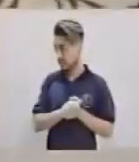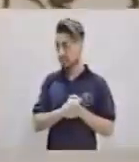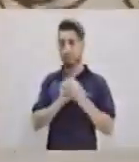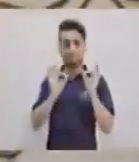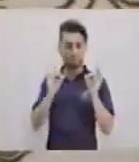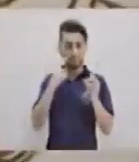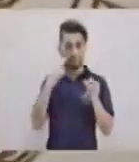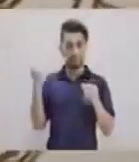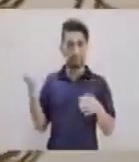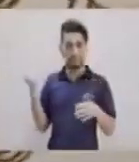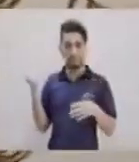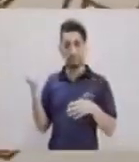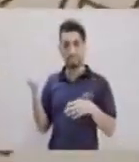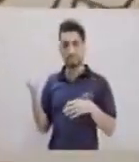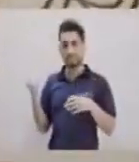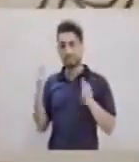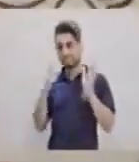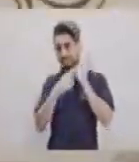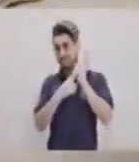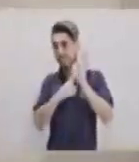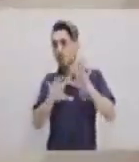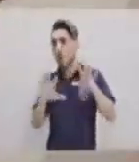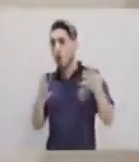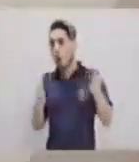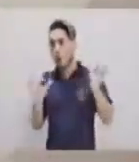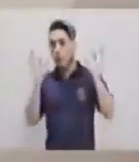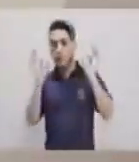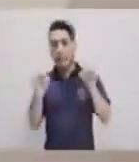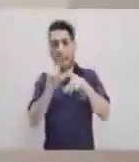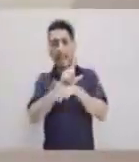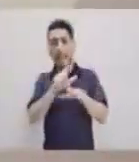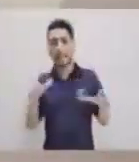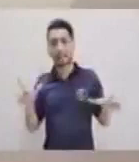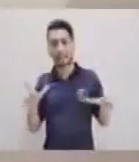Bien, con esto entonces mostramos cómo queda ya